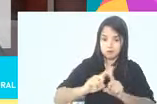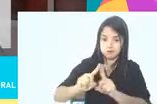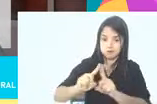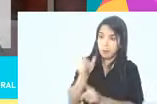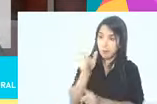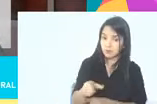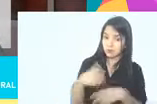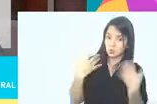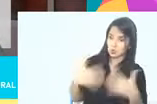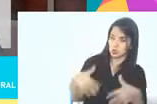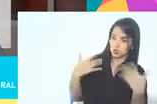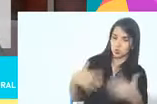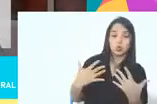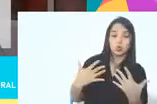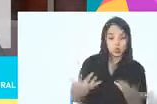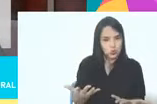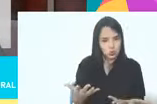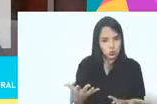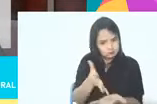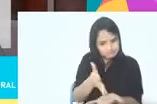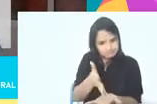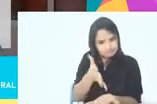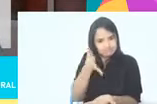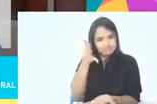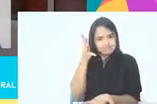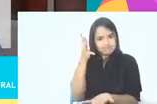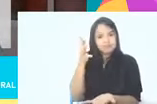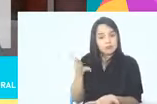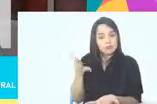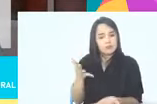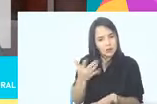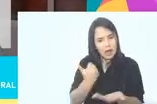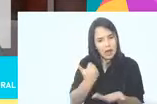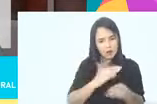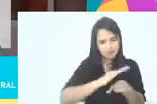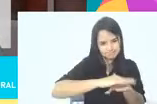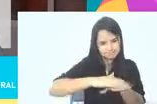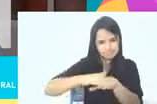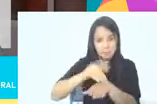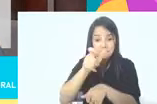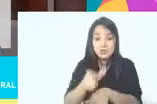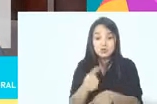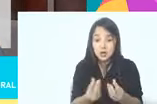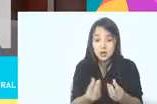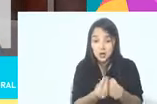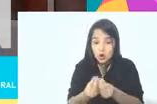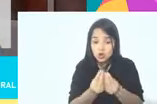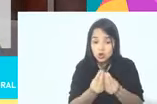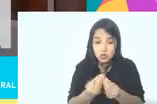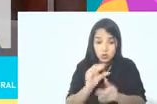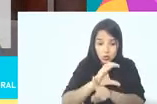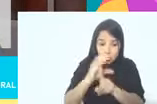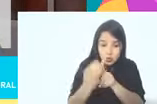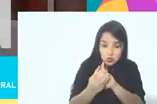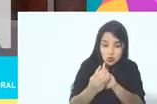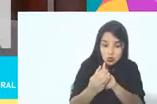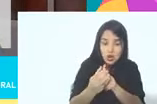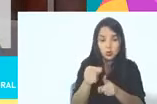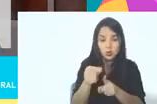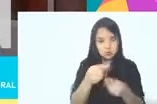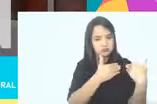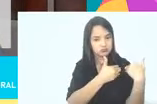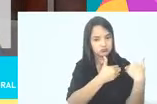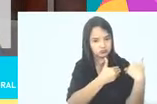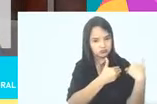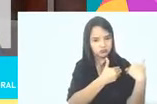oportunidad. Ustedes, como líderes de su territorio, son los únicos que pueden ser actores, testigos, líderes de